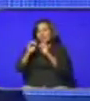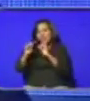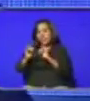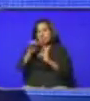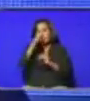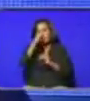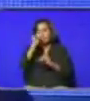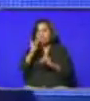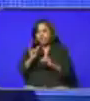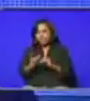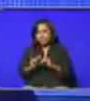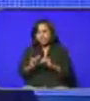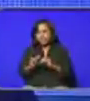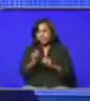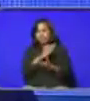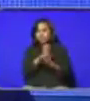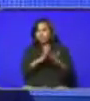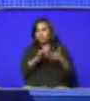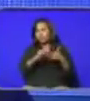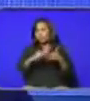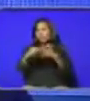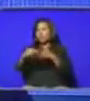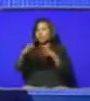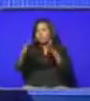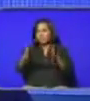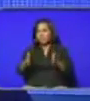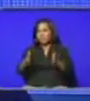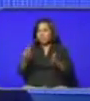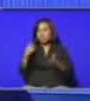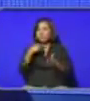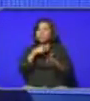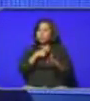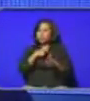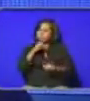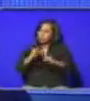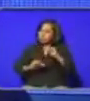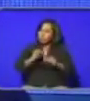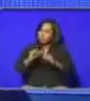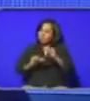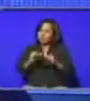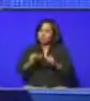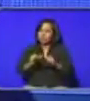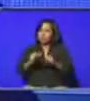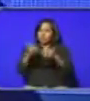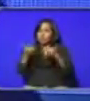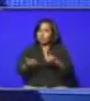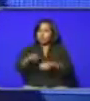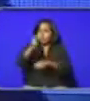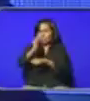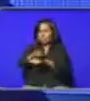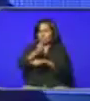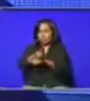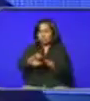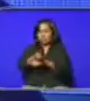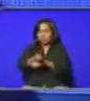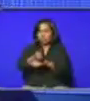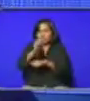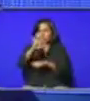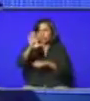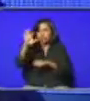especialistas, hemos hecho la tarea. O sea, nosotros hemos graduado en la Universidad Tecnológica hoy día